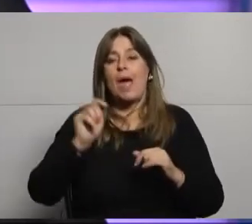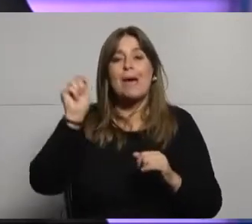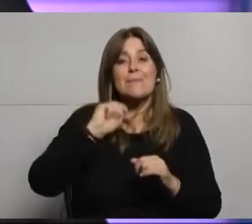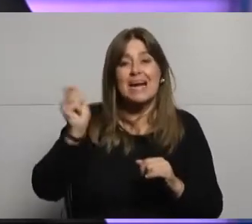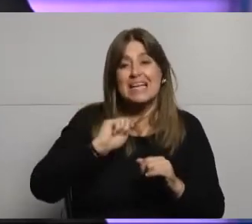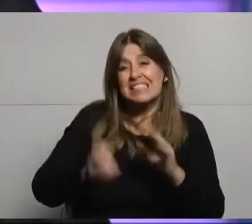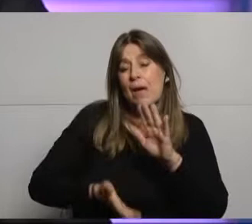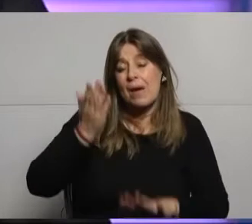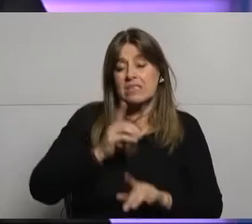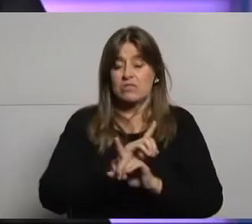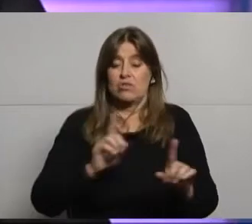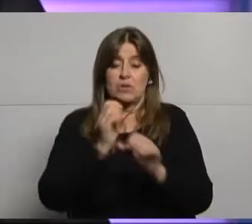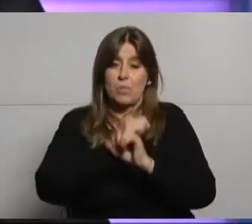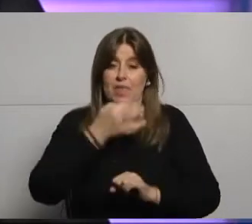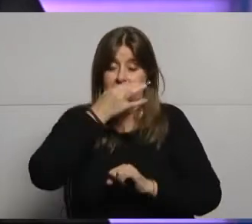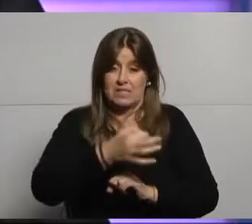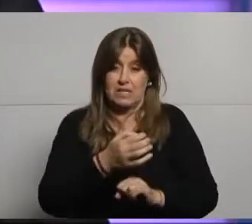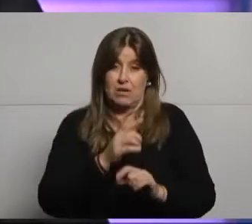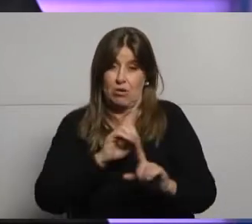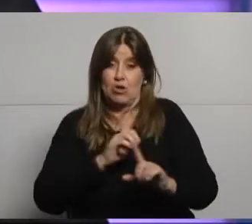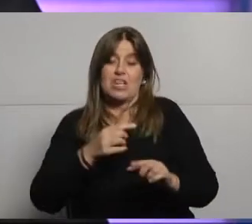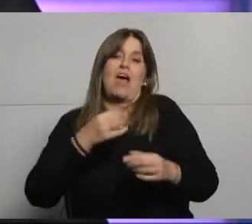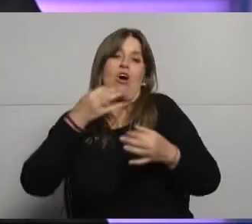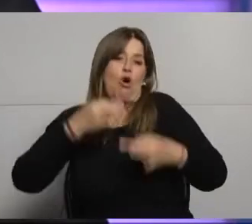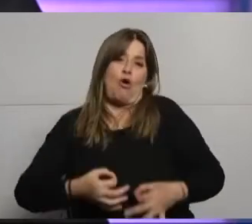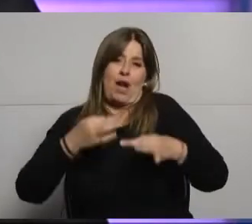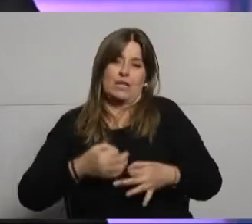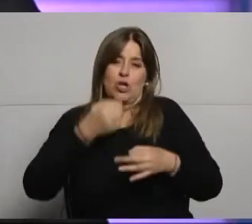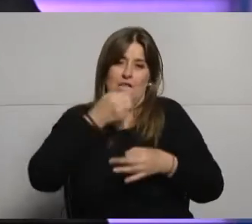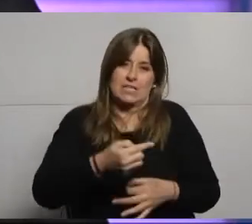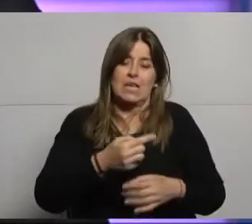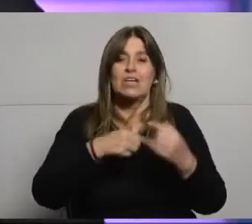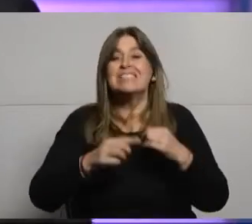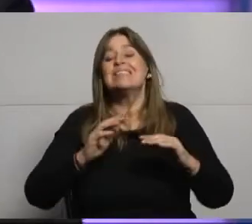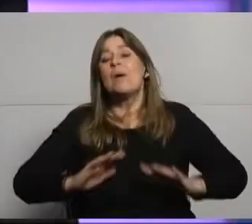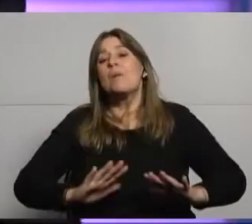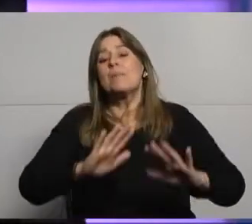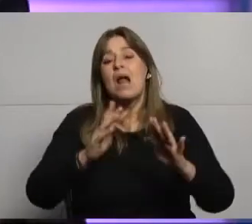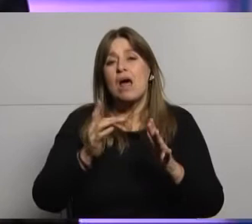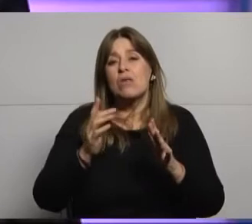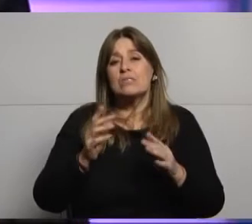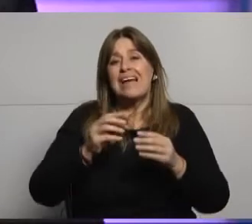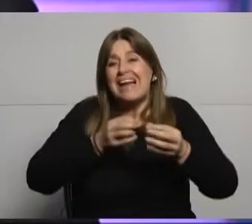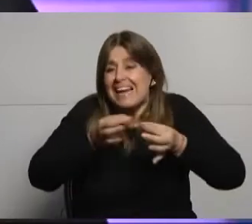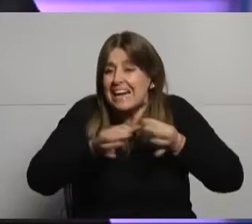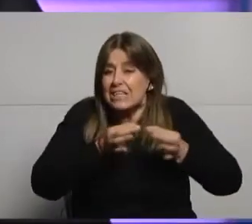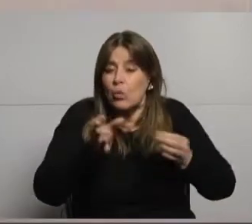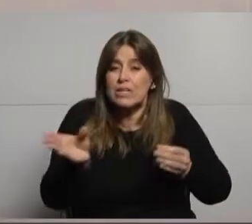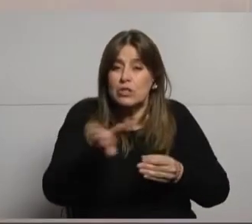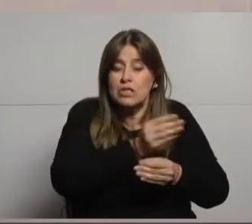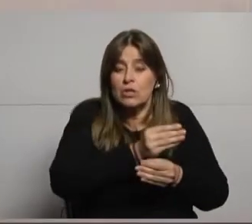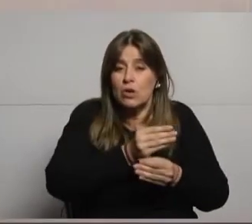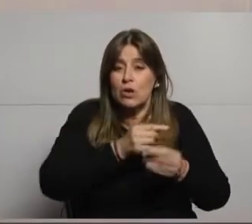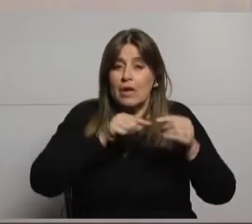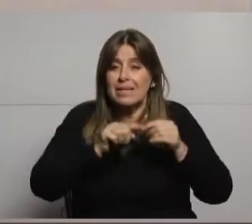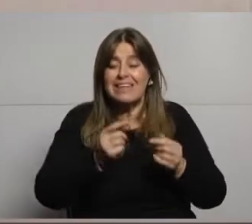emergencia más, no sería correcto decirlo, pero sí que estábamos preparados en toda la articulación. La